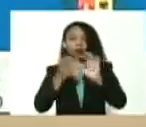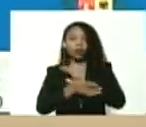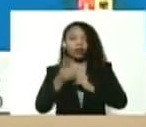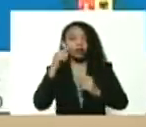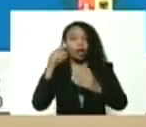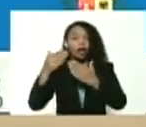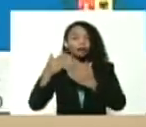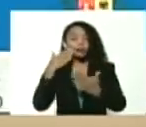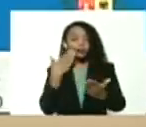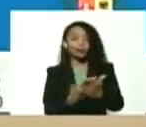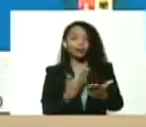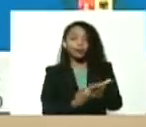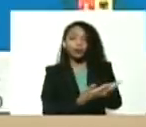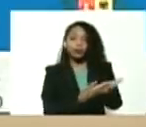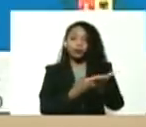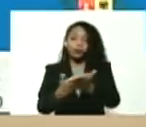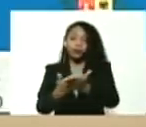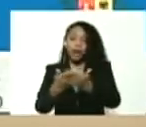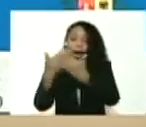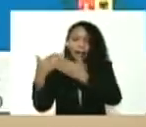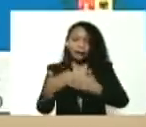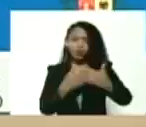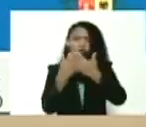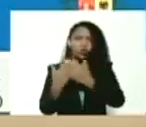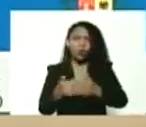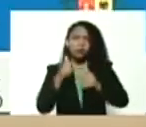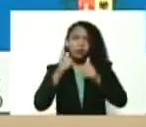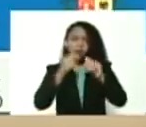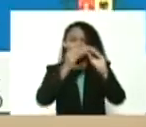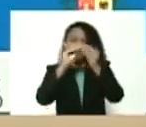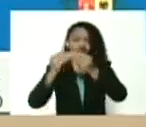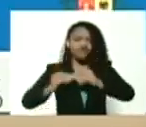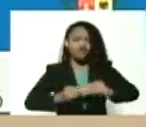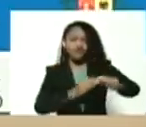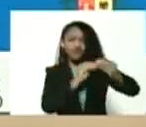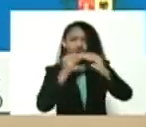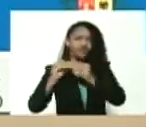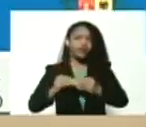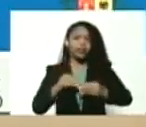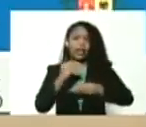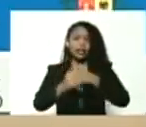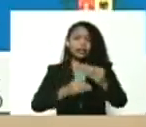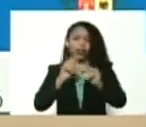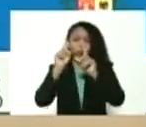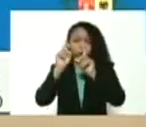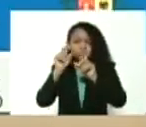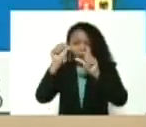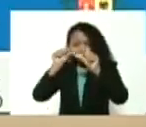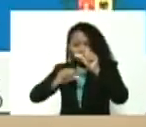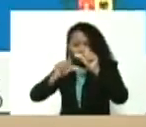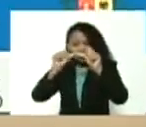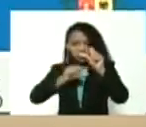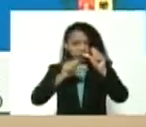estudio muy bien elaborado donde se examinaron y está a través de la Big